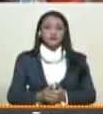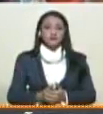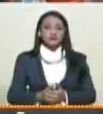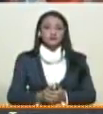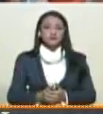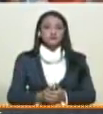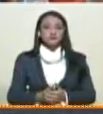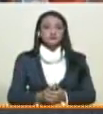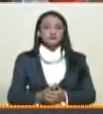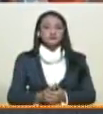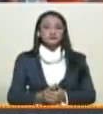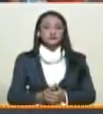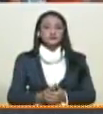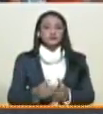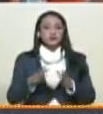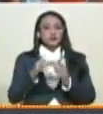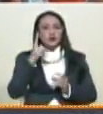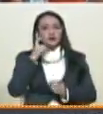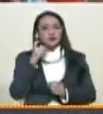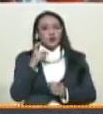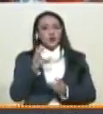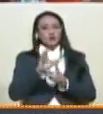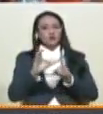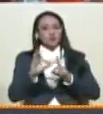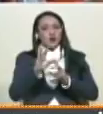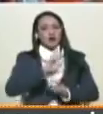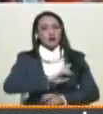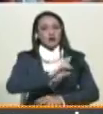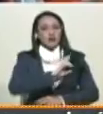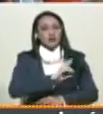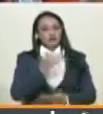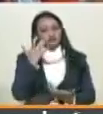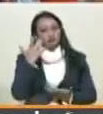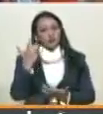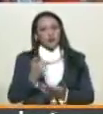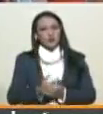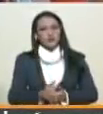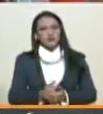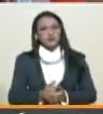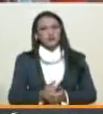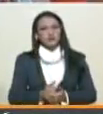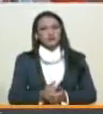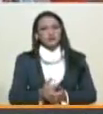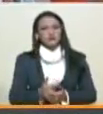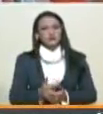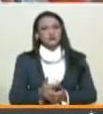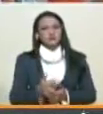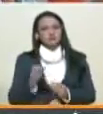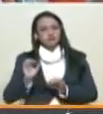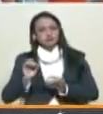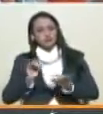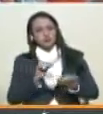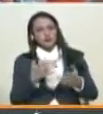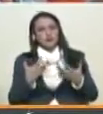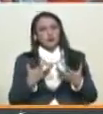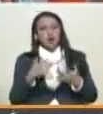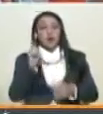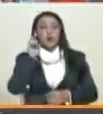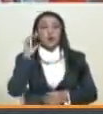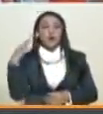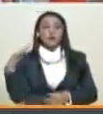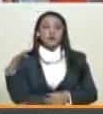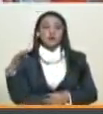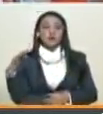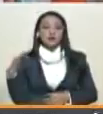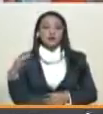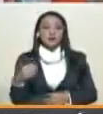recordar toda aquella tradición religiosa. Tú has visto, ¿no? Esta es una manifestación de masas. En Guatire, tal vez un